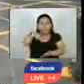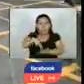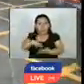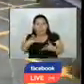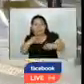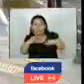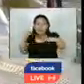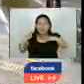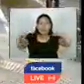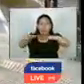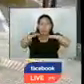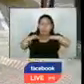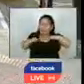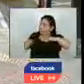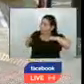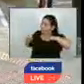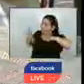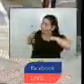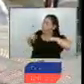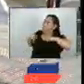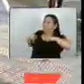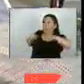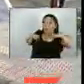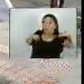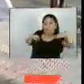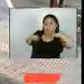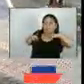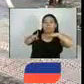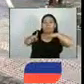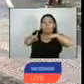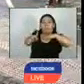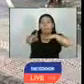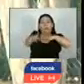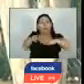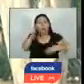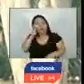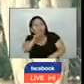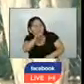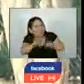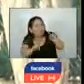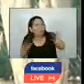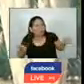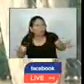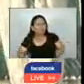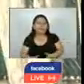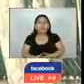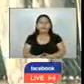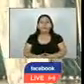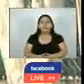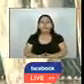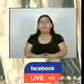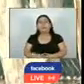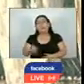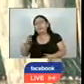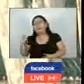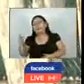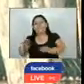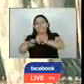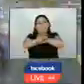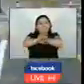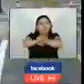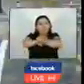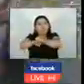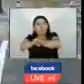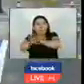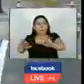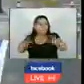desee cruzar. Muchos desconocen sobre este funcionamiento y otros han consultado a los gestores cómo utilizarlos y piden campañas de